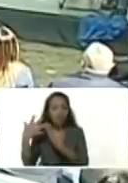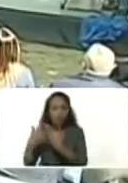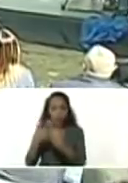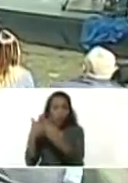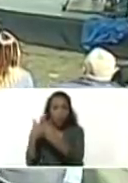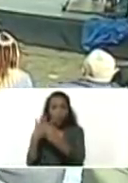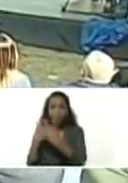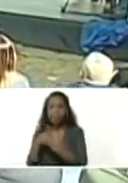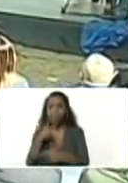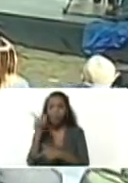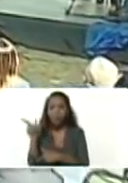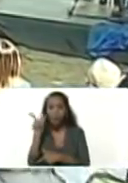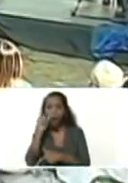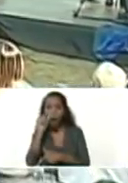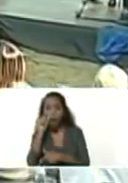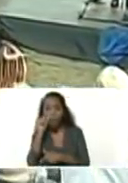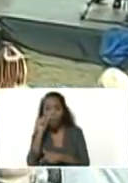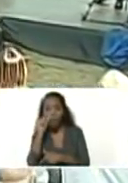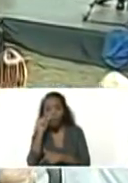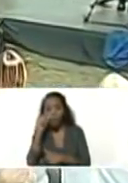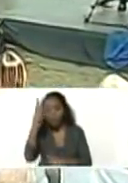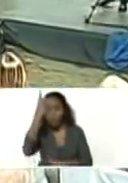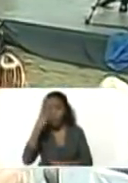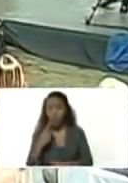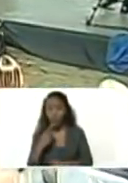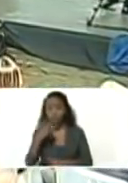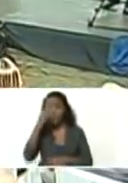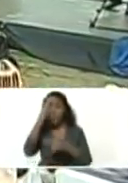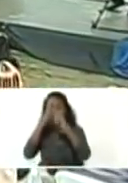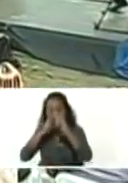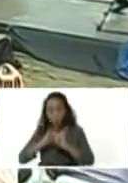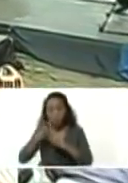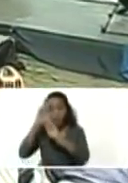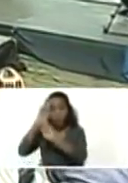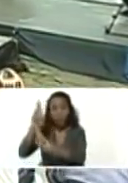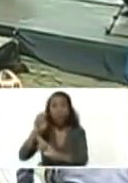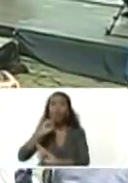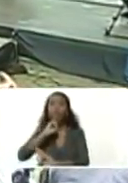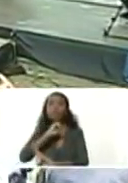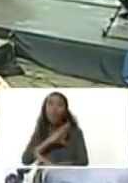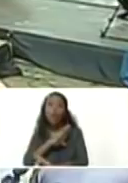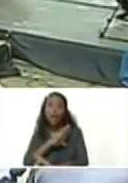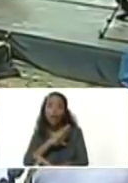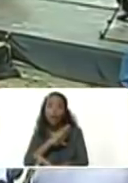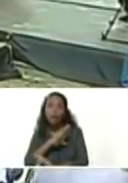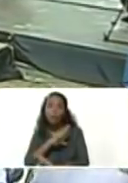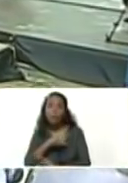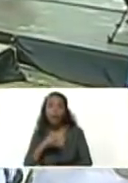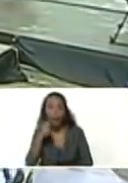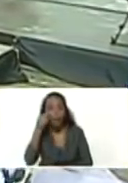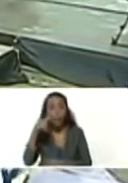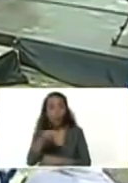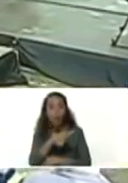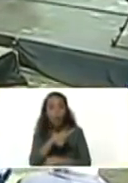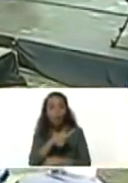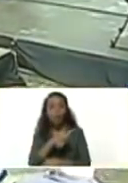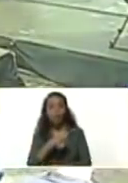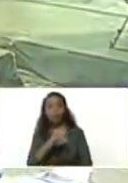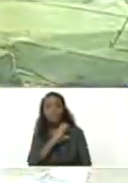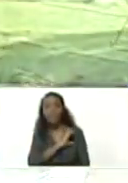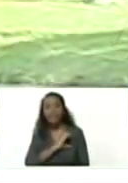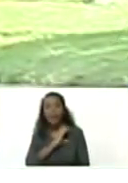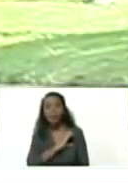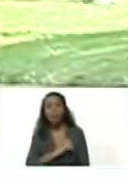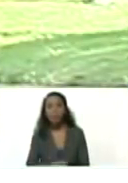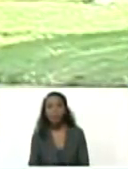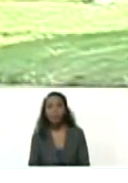nosotros Martin Luther King es una figura de honra y de respeto histórica para el pueblo cristiano. Es una idea maravillosa, ¿verdad?